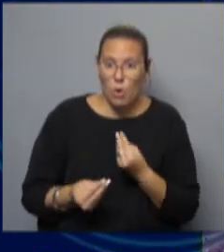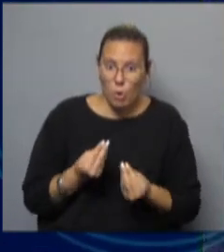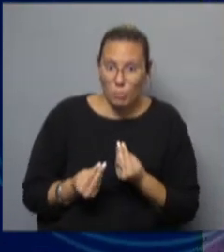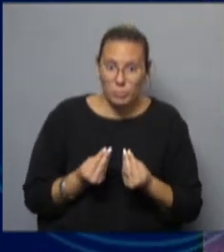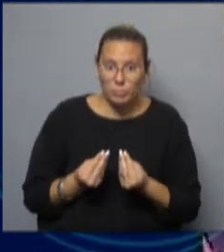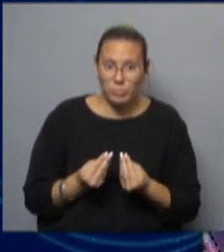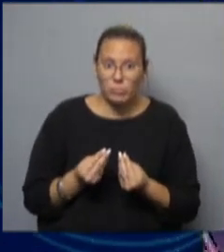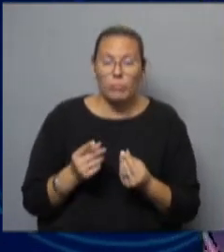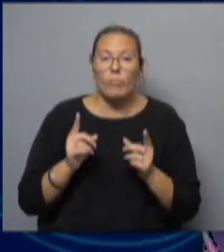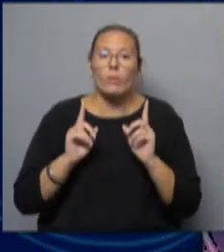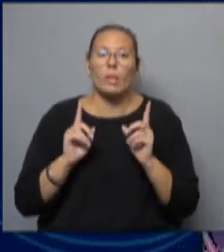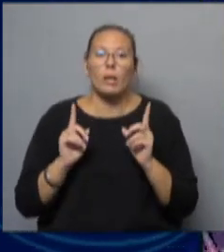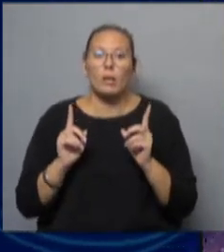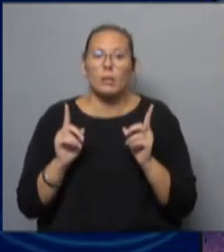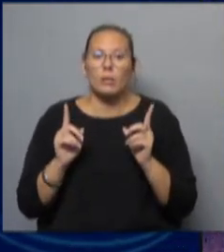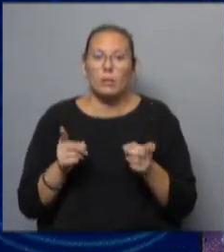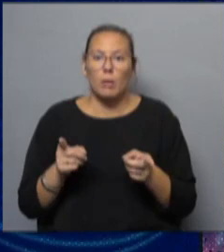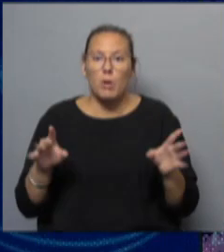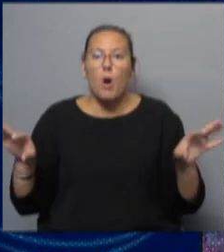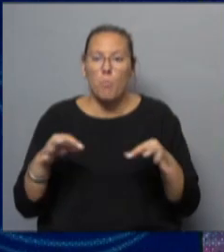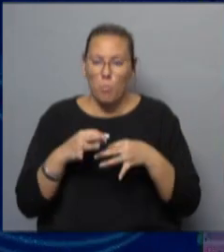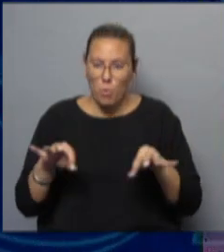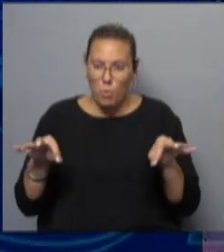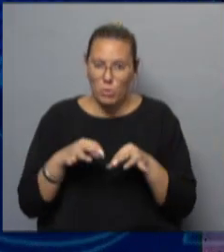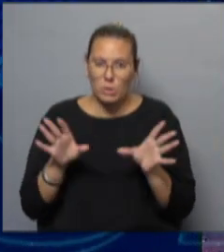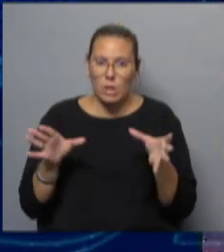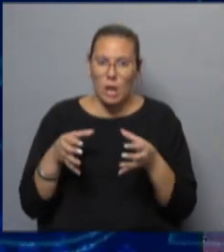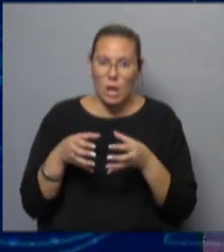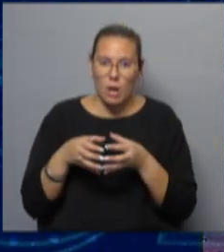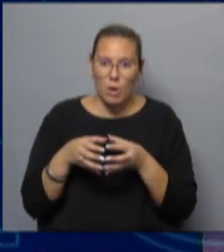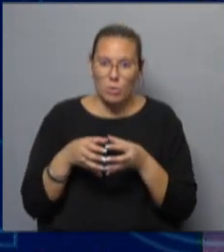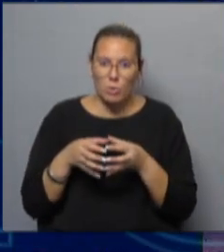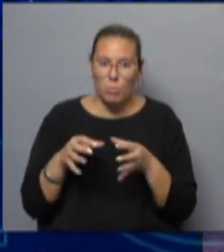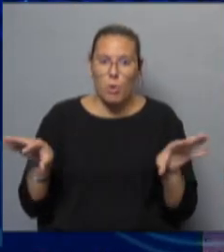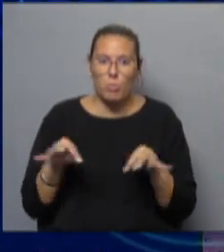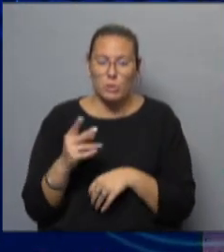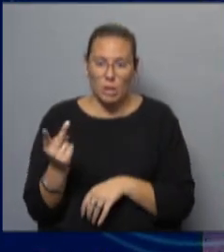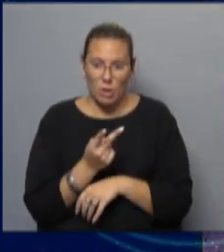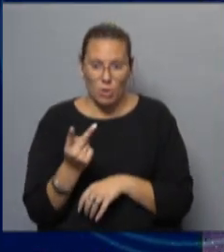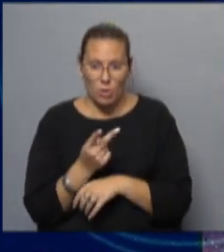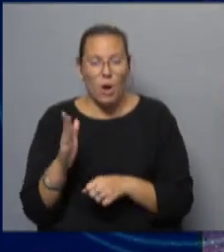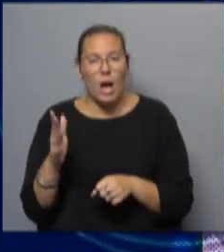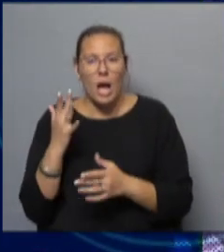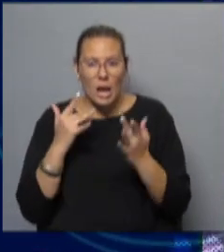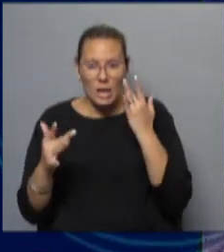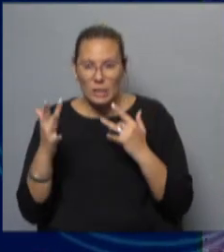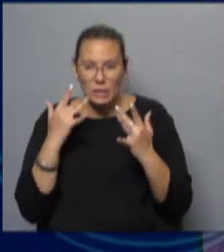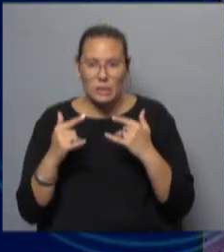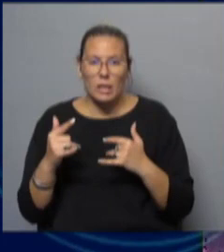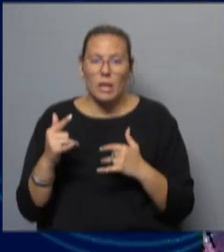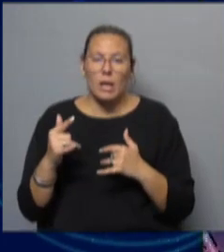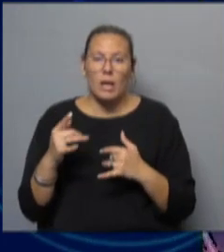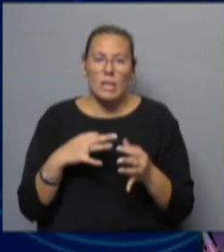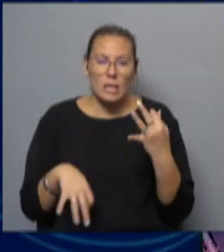bueno ella también es música está en un grupo de música juntos desolados artistas y la obra es